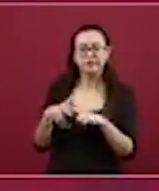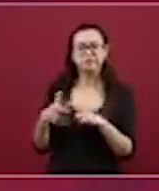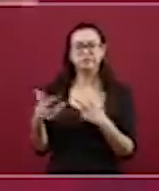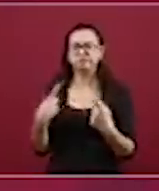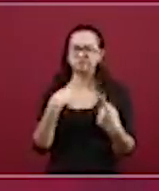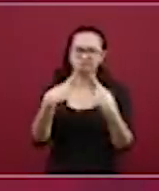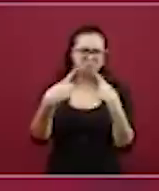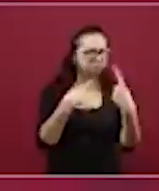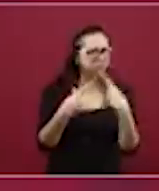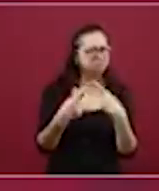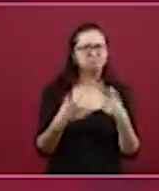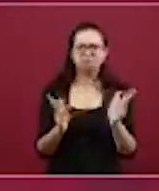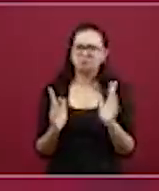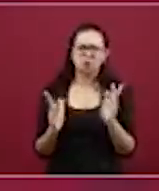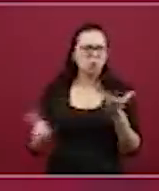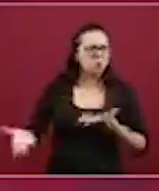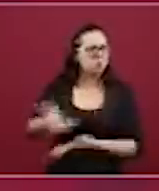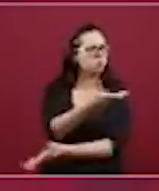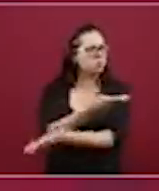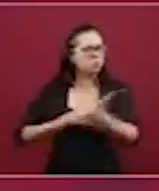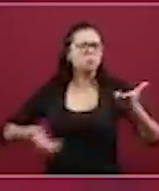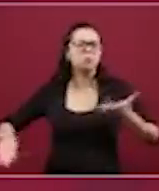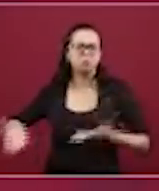al debate entre todos